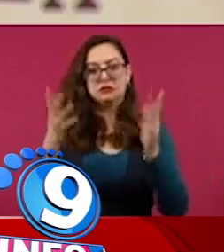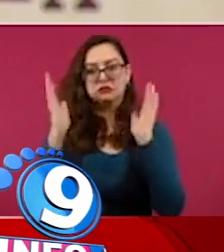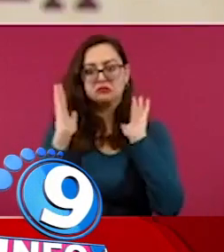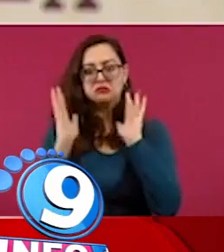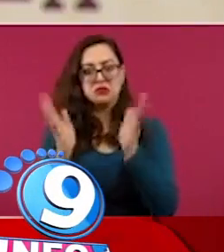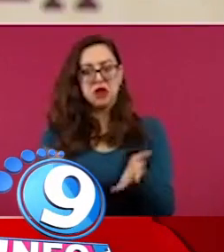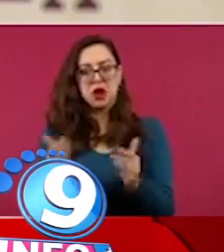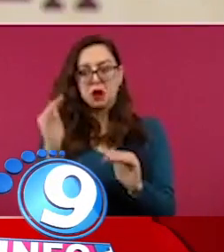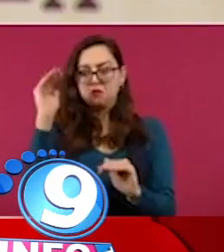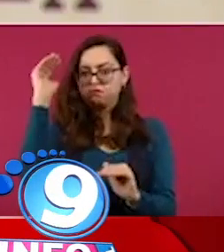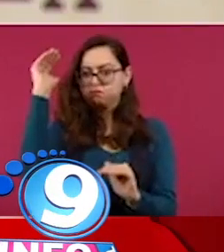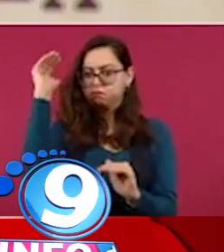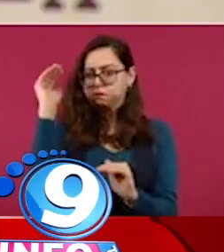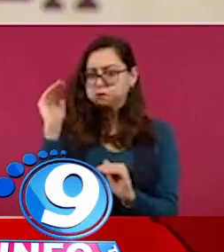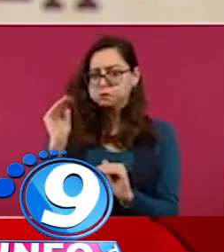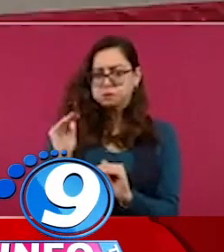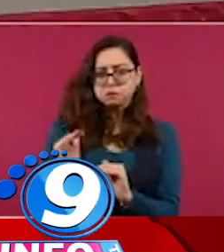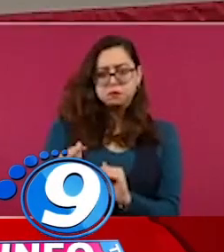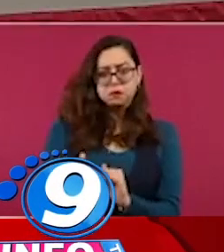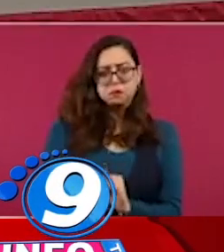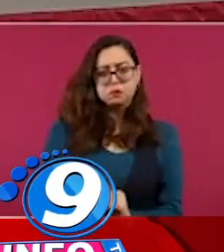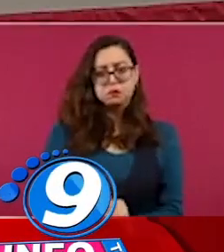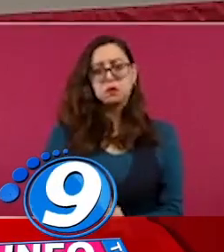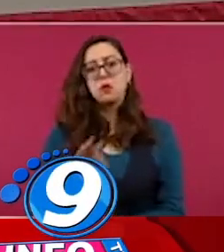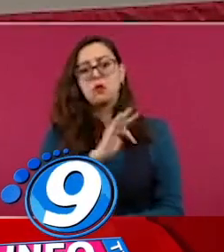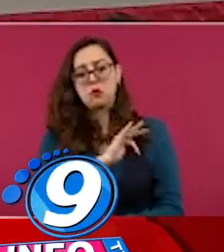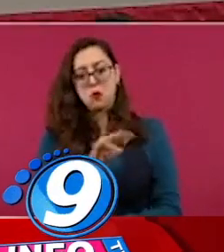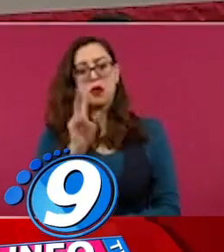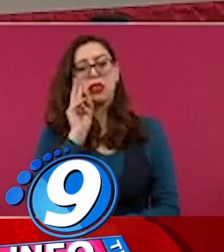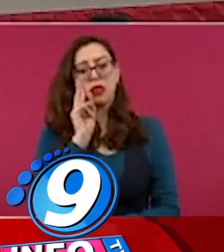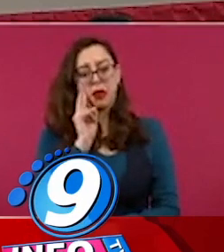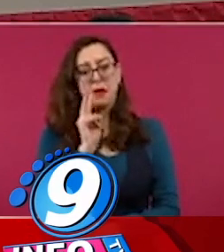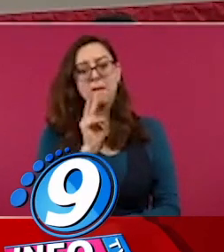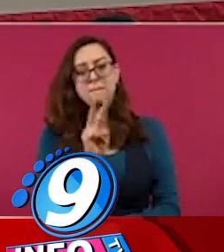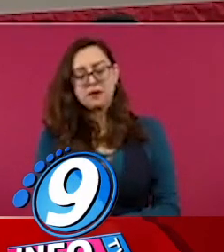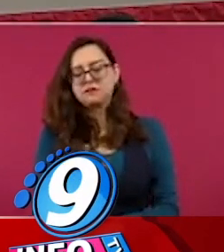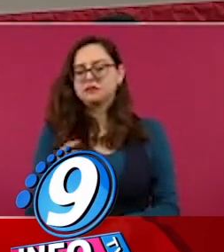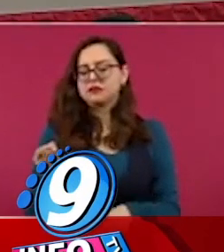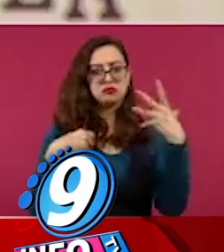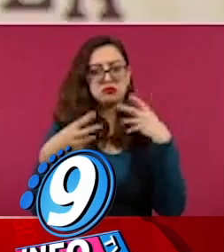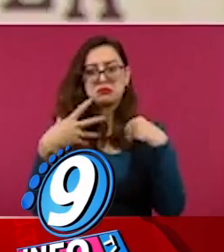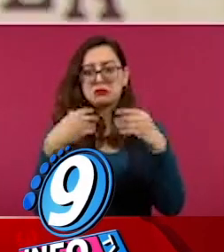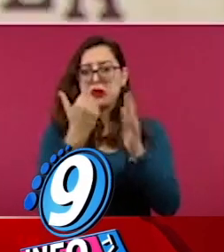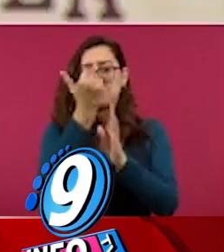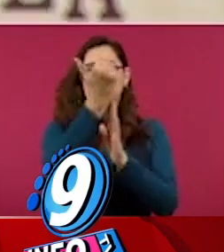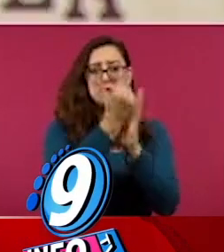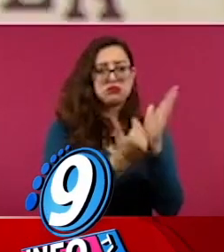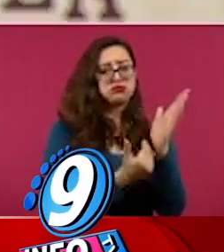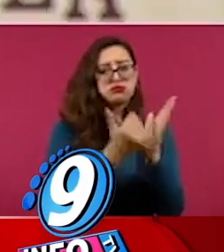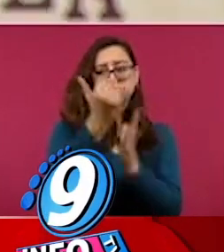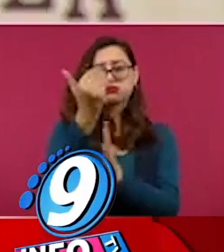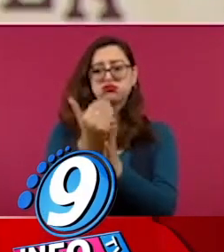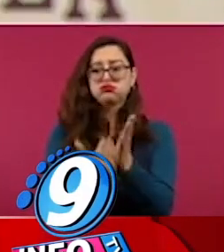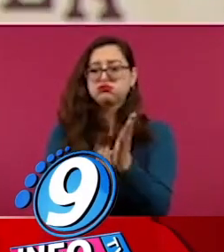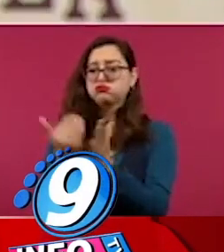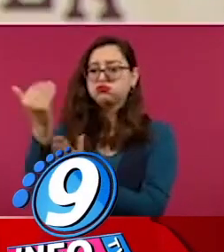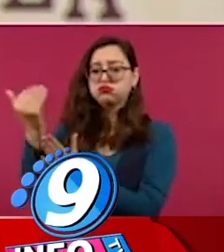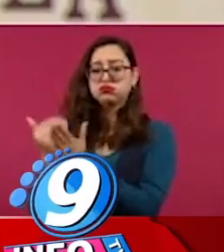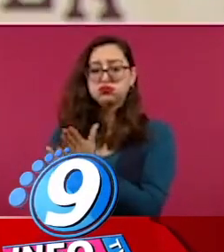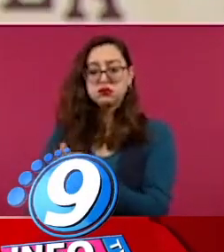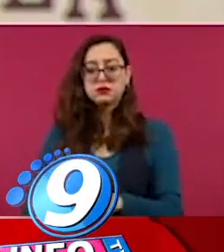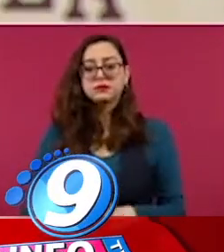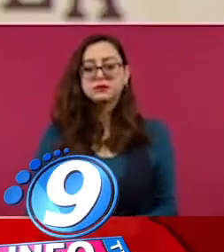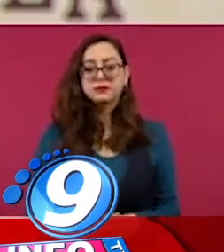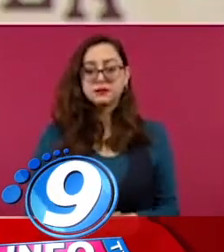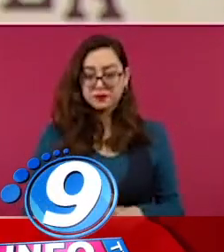por contacto directo con secreciones de una persona enferma a través de mucosas o lesiones de la piel gotitas respiratorias y